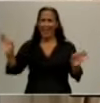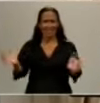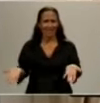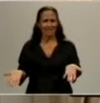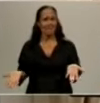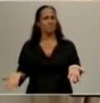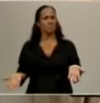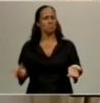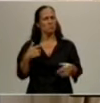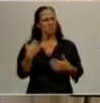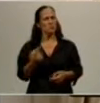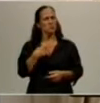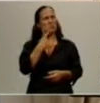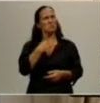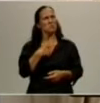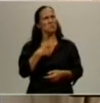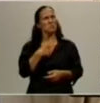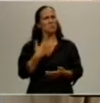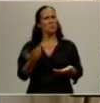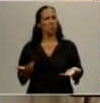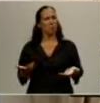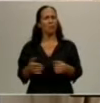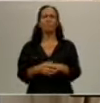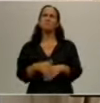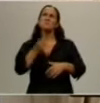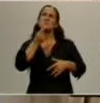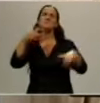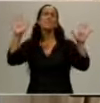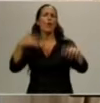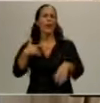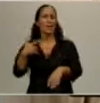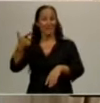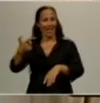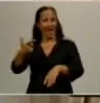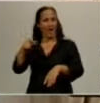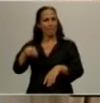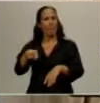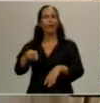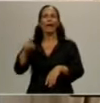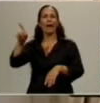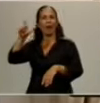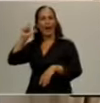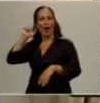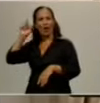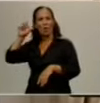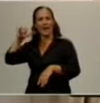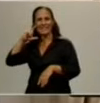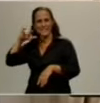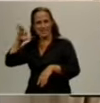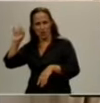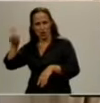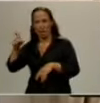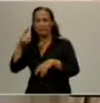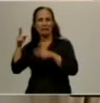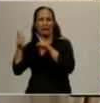siguiente: si en lugar de que el arma perteneciera al señor Lago Marcino, íntimo